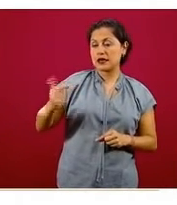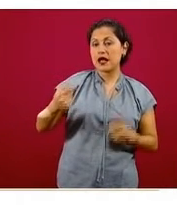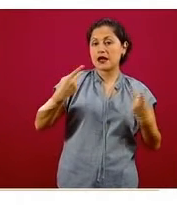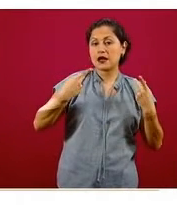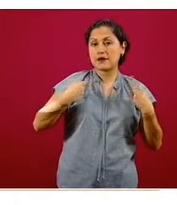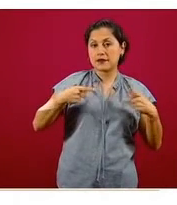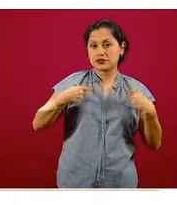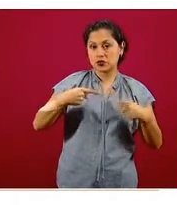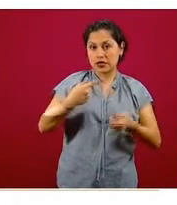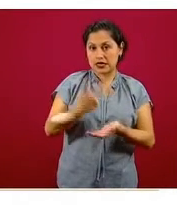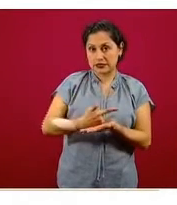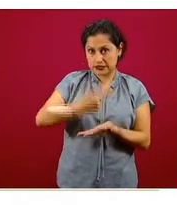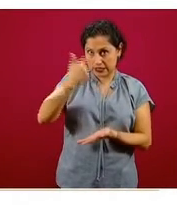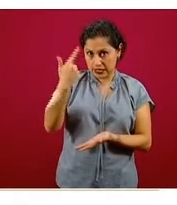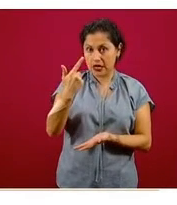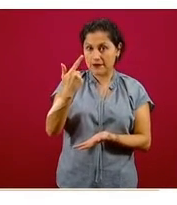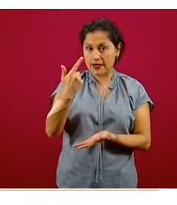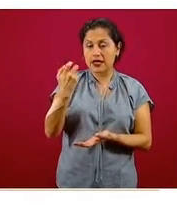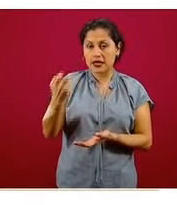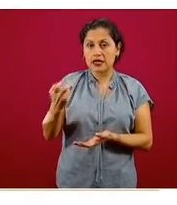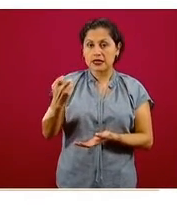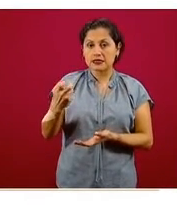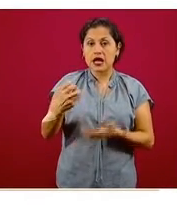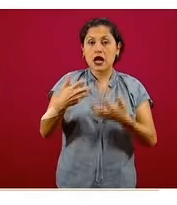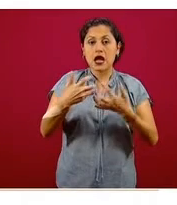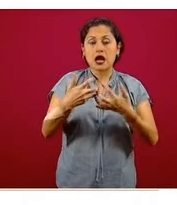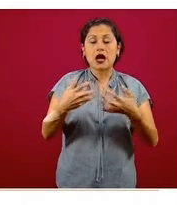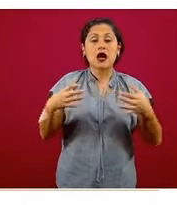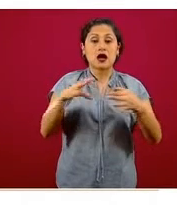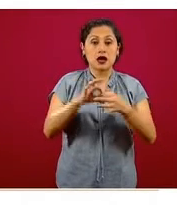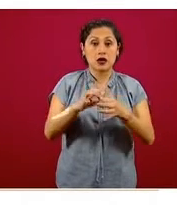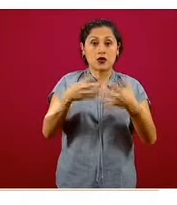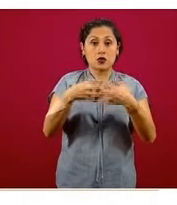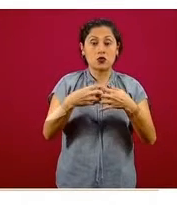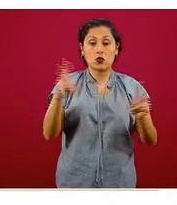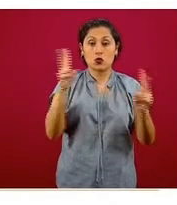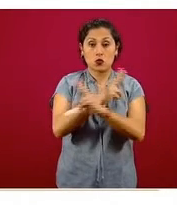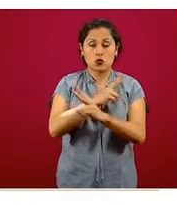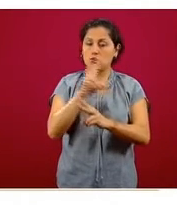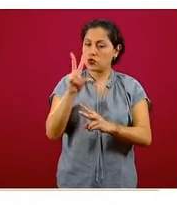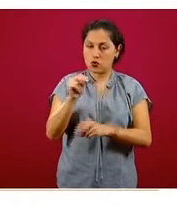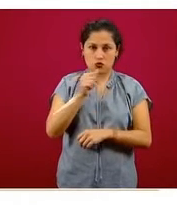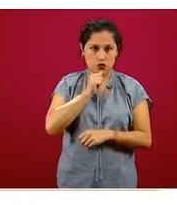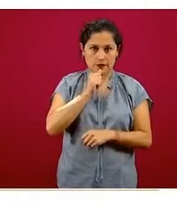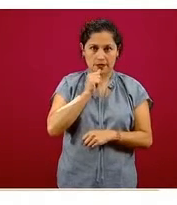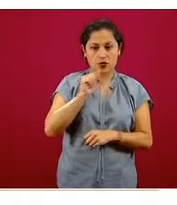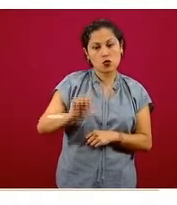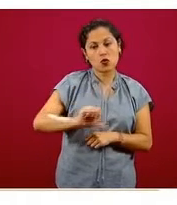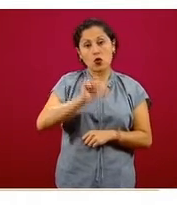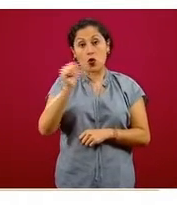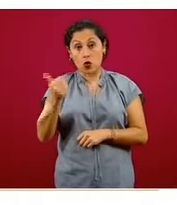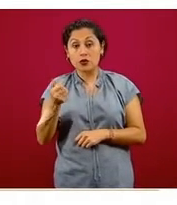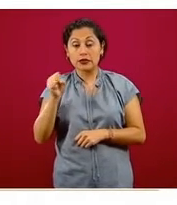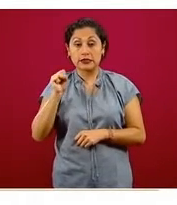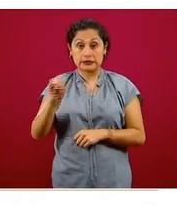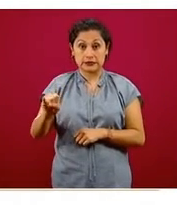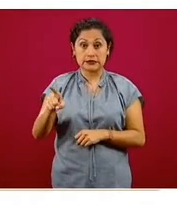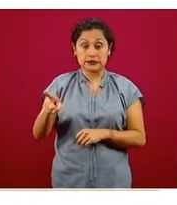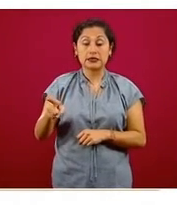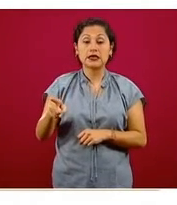que todavía no requieren de un ventilador. Las que sí tienen un ventilador mostraron una ocupación